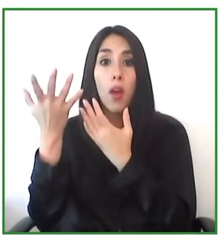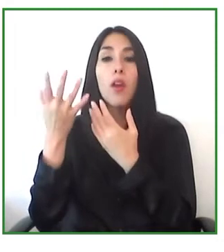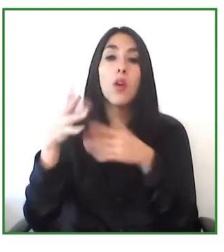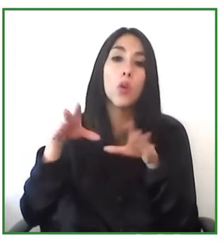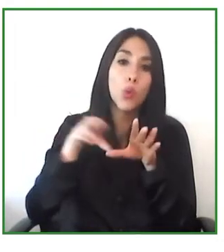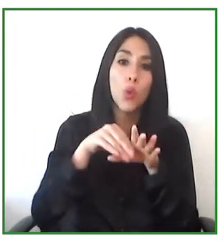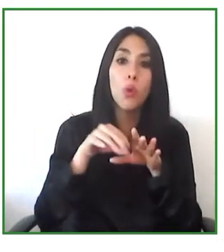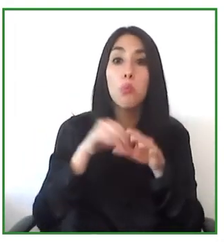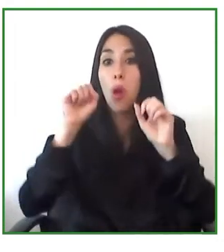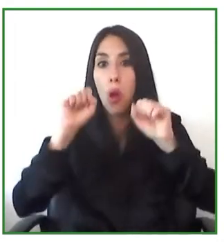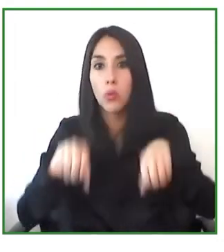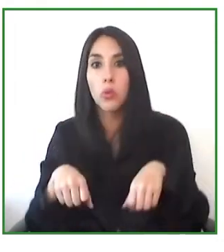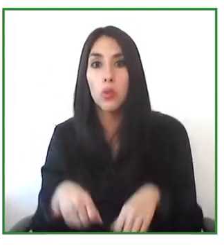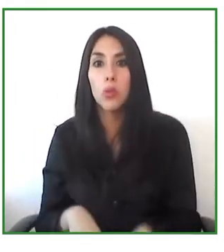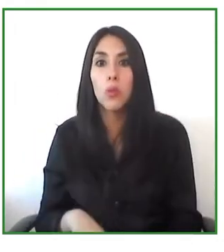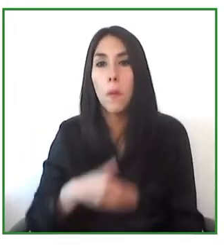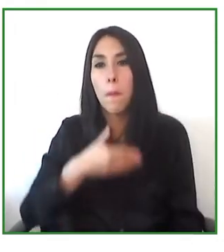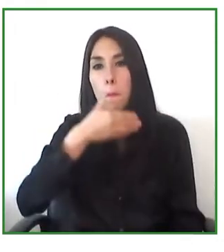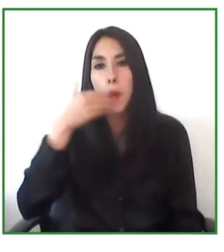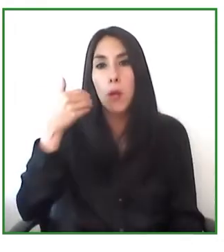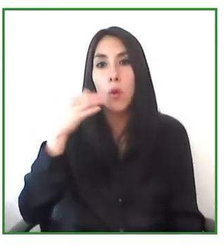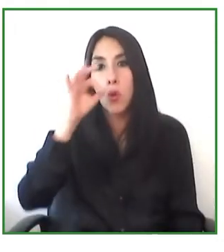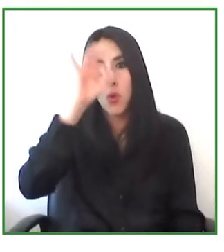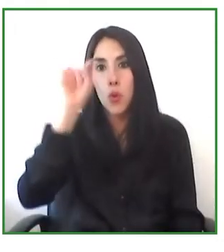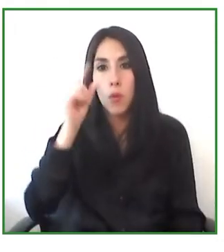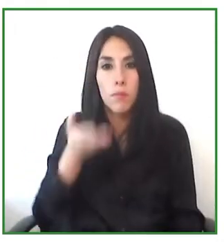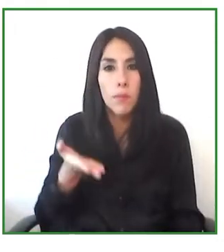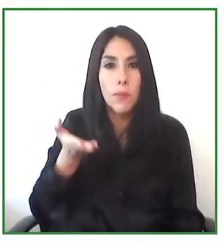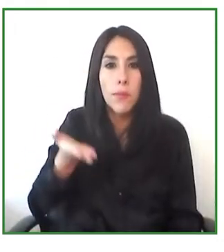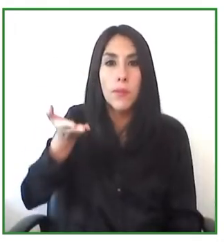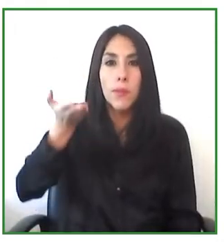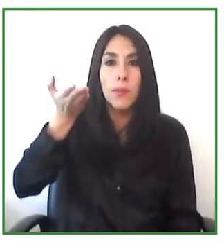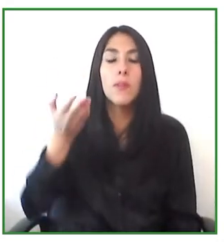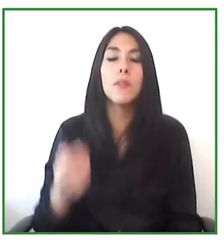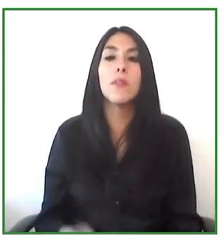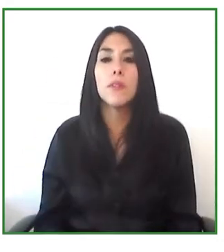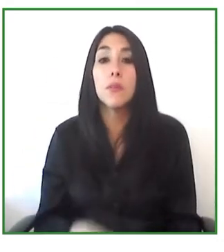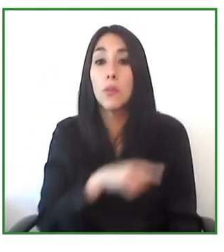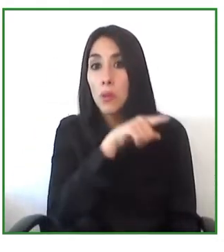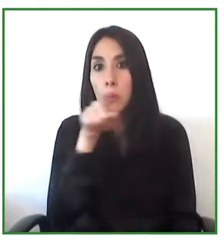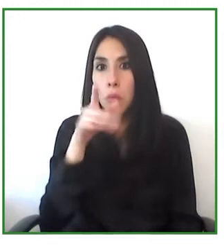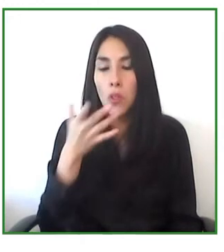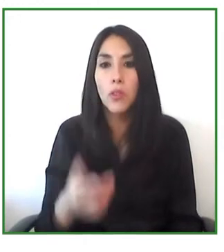también de estos candidatos. Entonces, es un punto muy importante